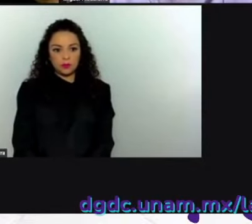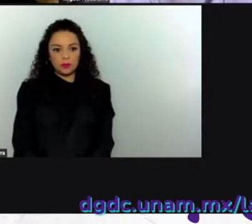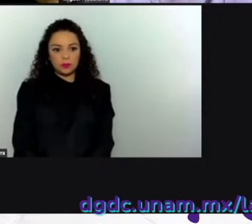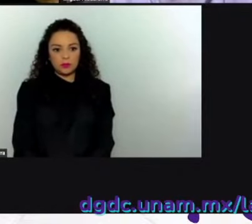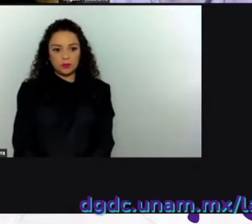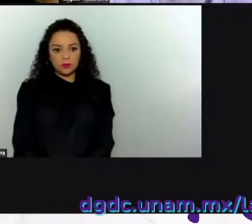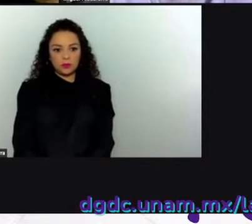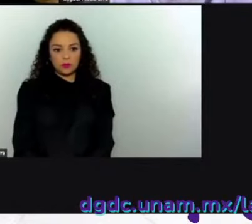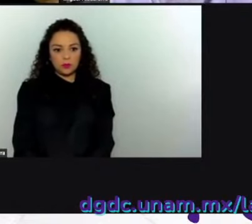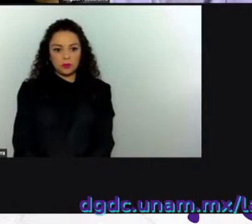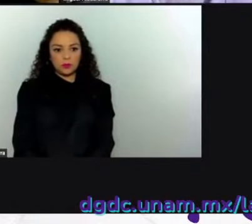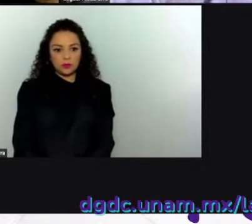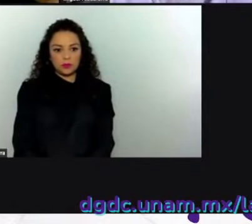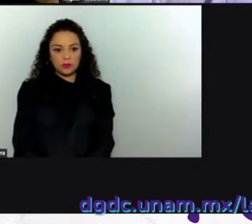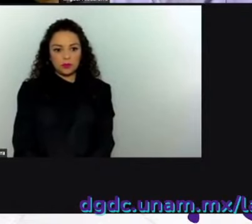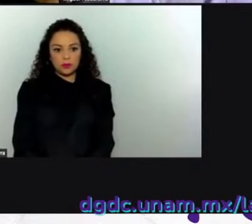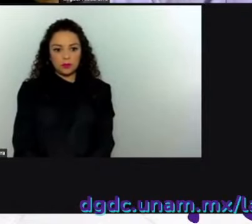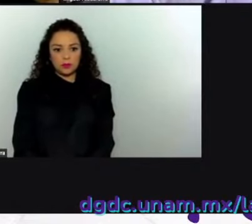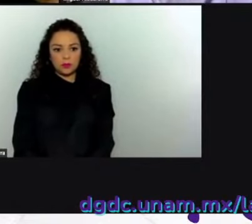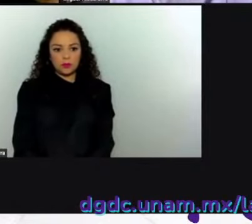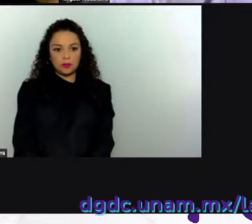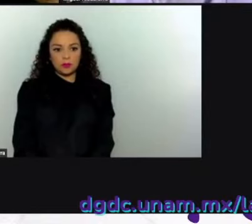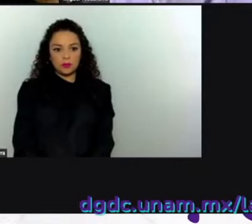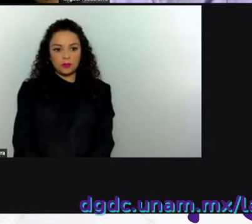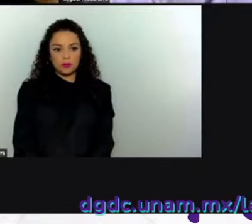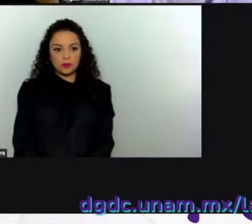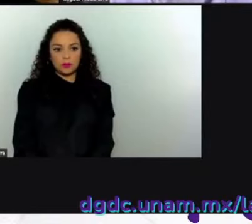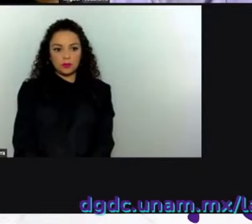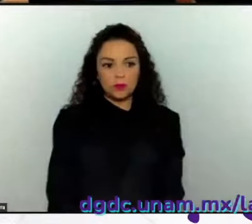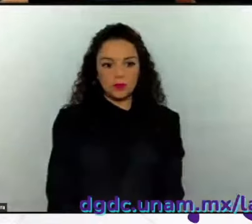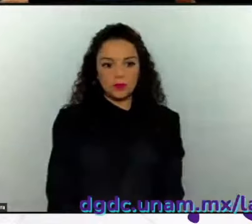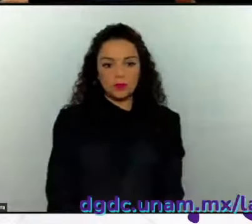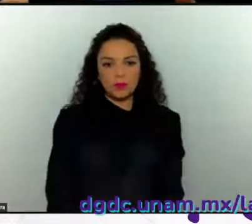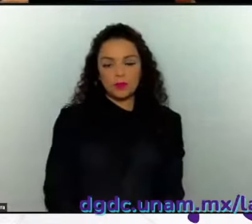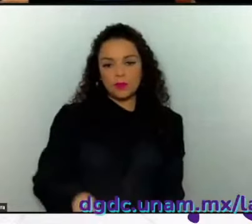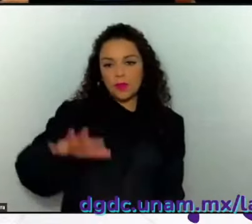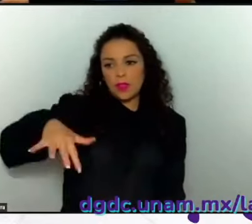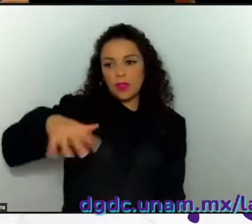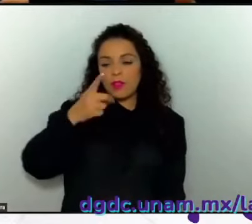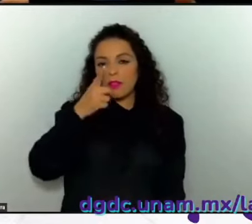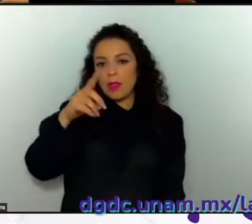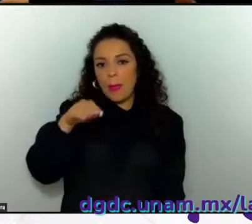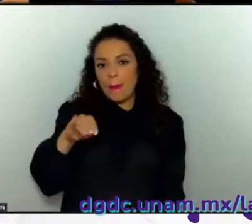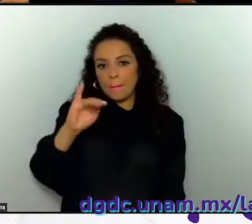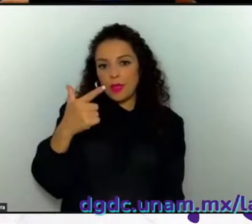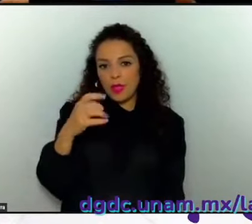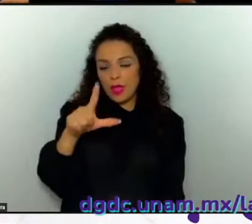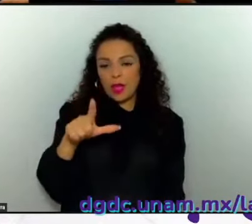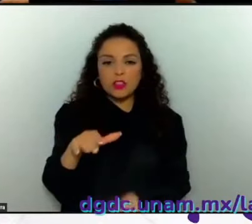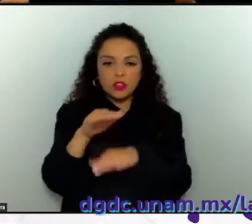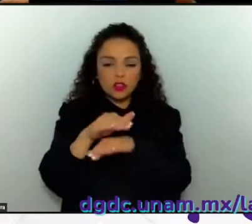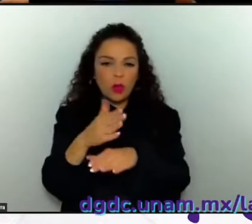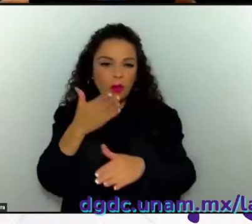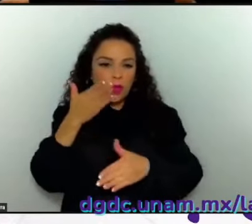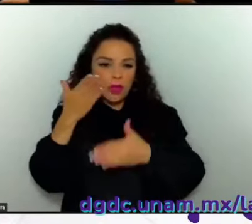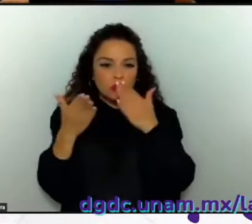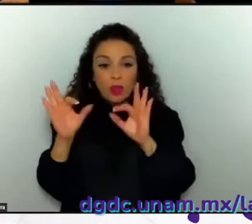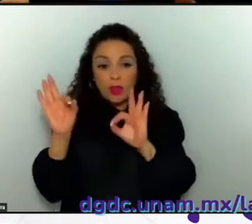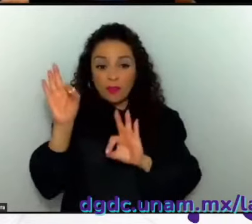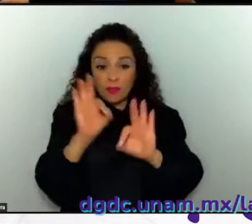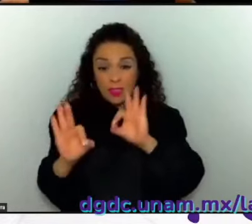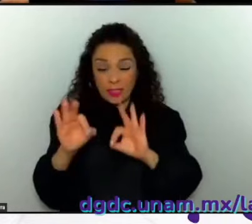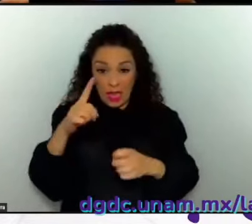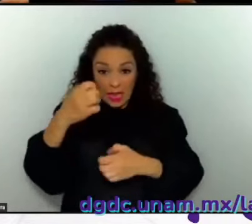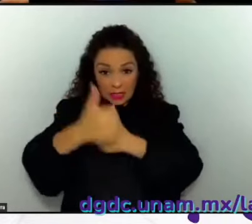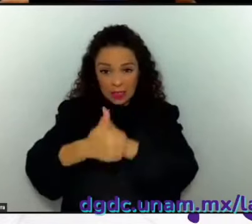gusta lo que hace, pues una carrera que se puede aplicar perfectamente lo que dijo Miguel antes al estudio de física. Es una carrera muy difícil, que requiere